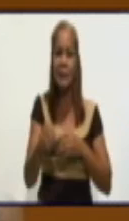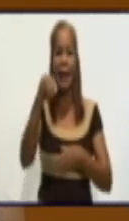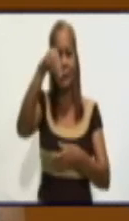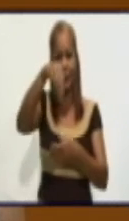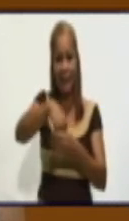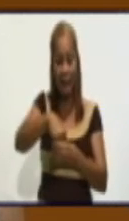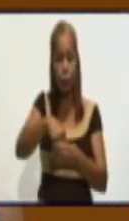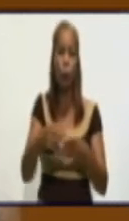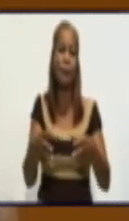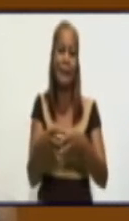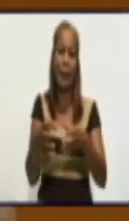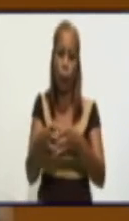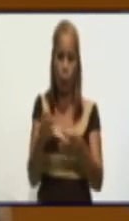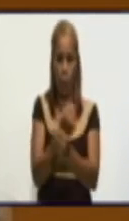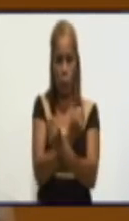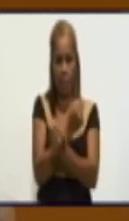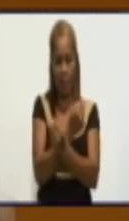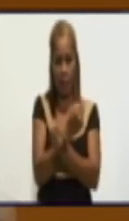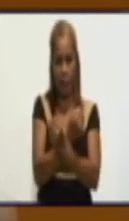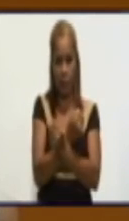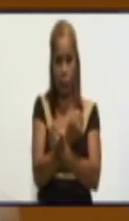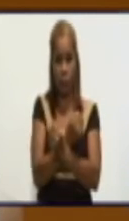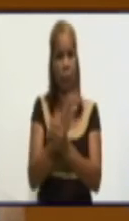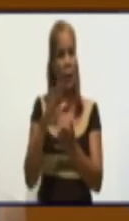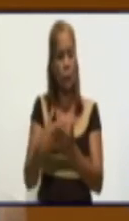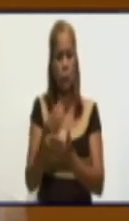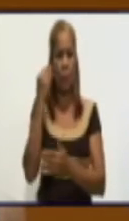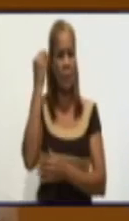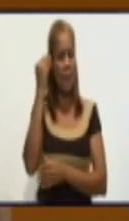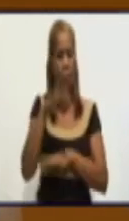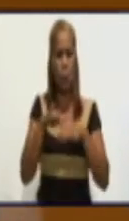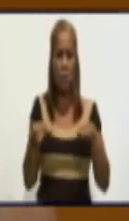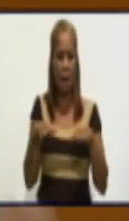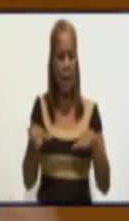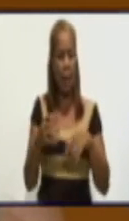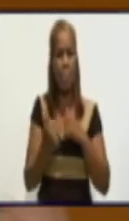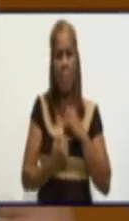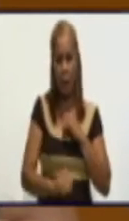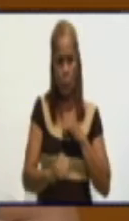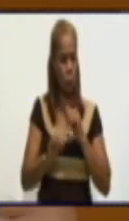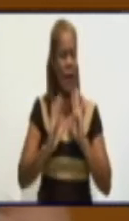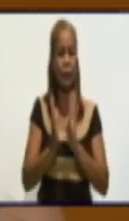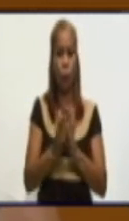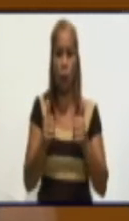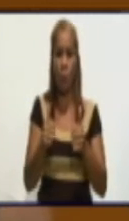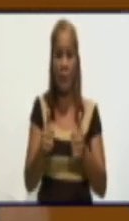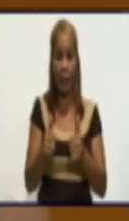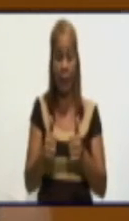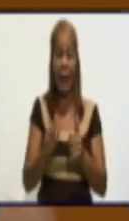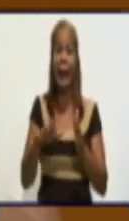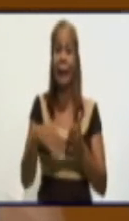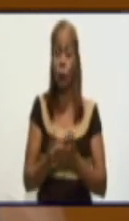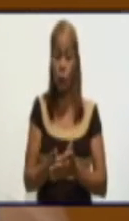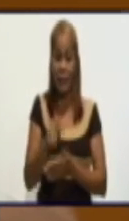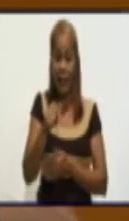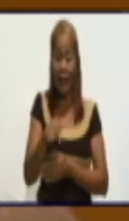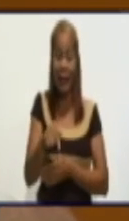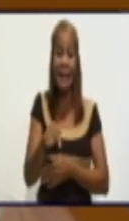nos olvidamos de este grupo y pensamos ya varios salió todo bien y no hay problema en el puerperio que son 42 días